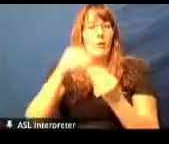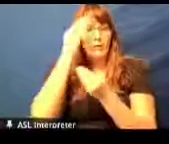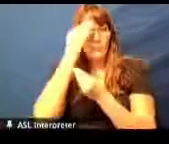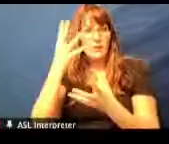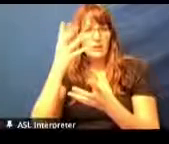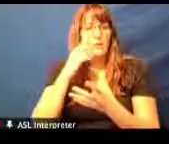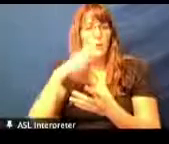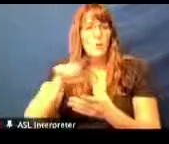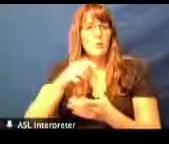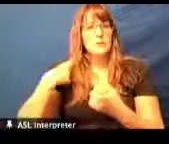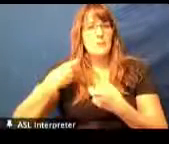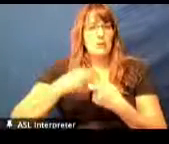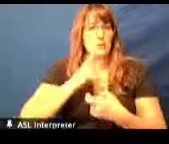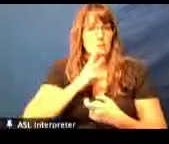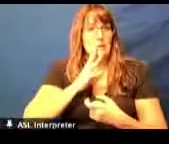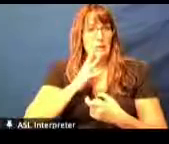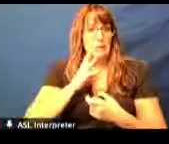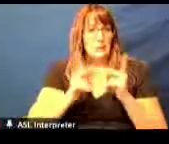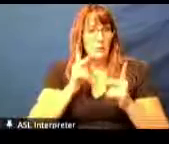input?